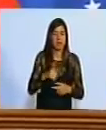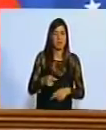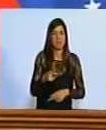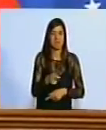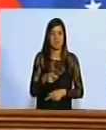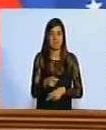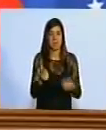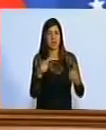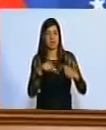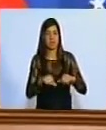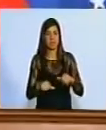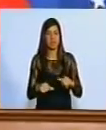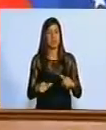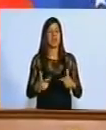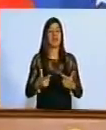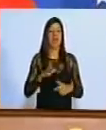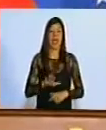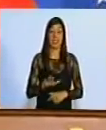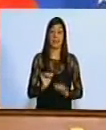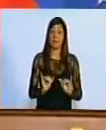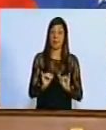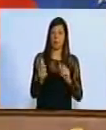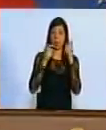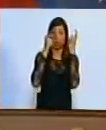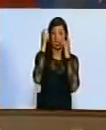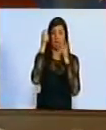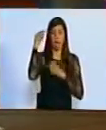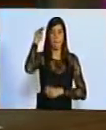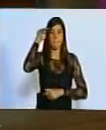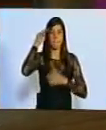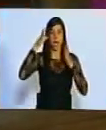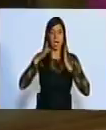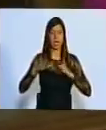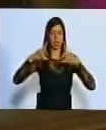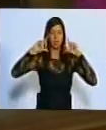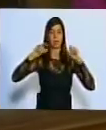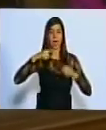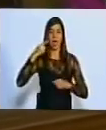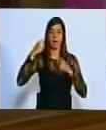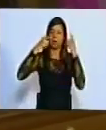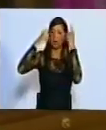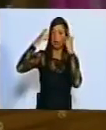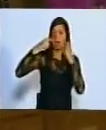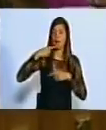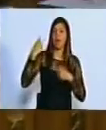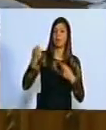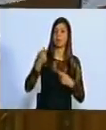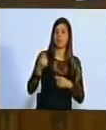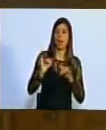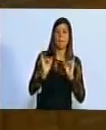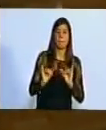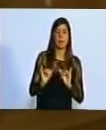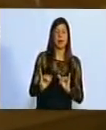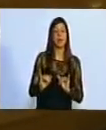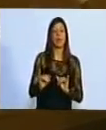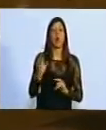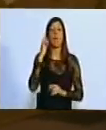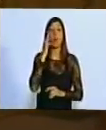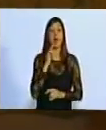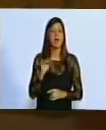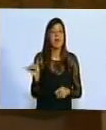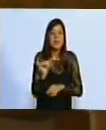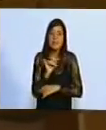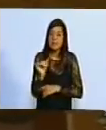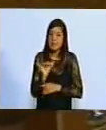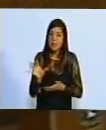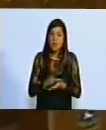proceso de emancipación. Y ahí donde Chávez era un maestro, Chávez nos decía, esta es la misma lucha de Bolívar, esta